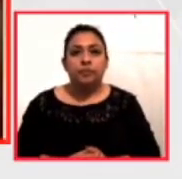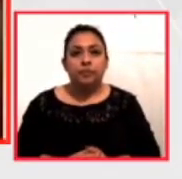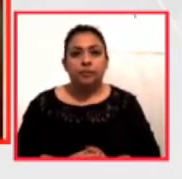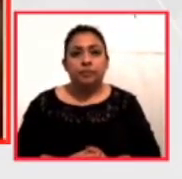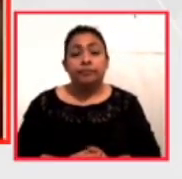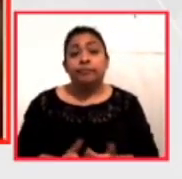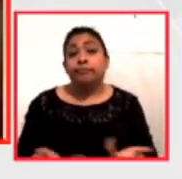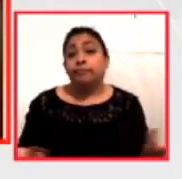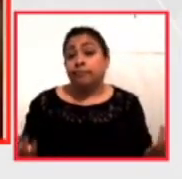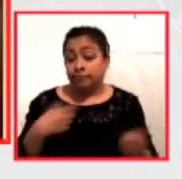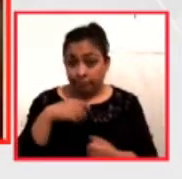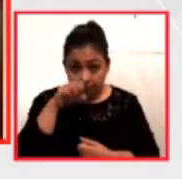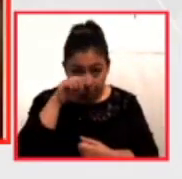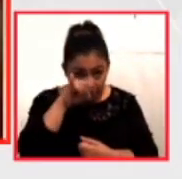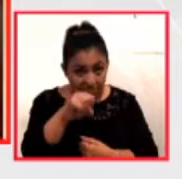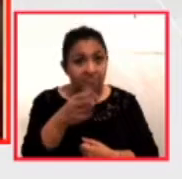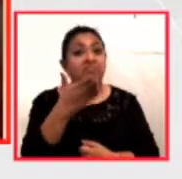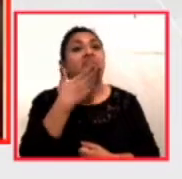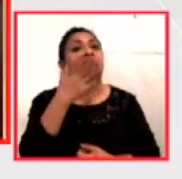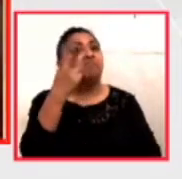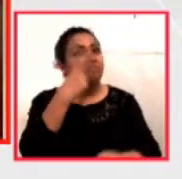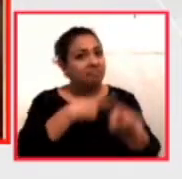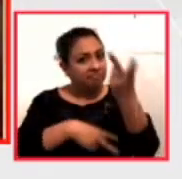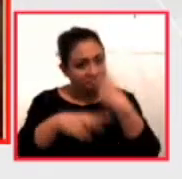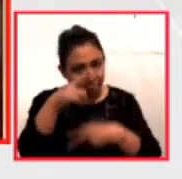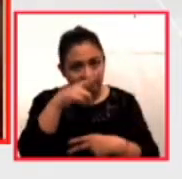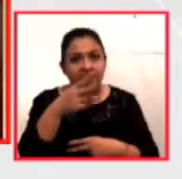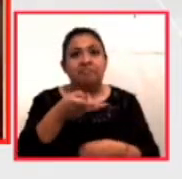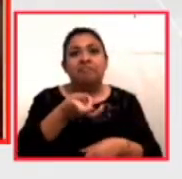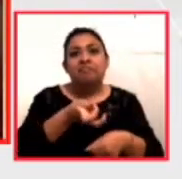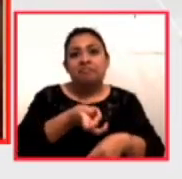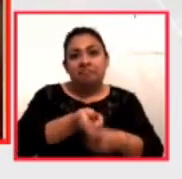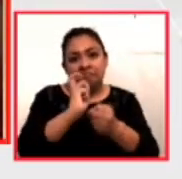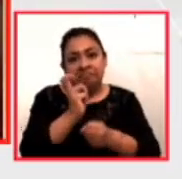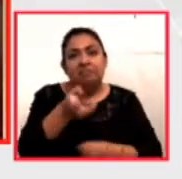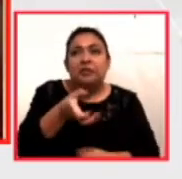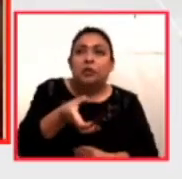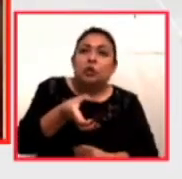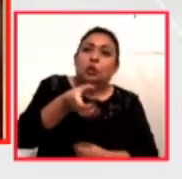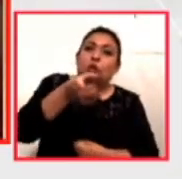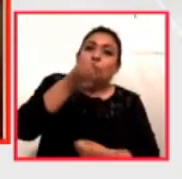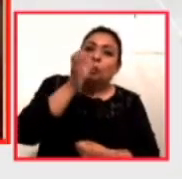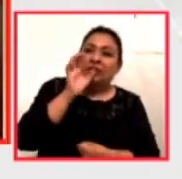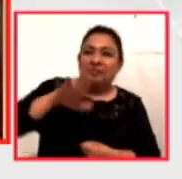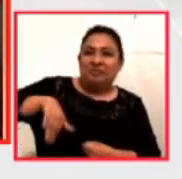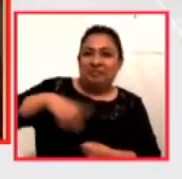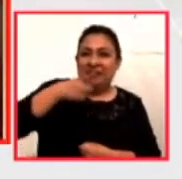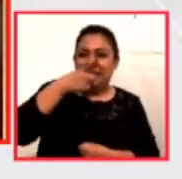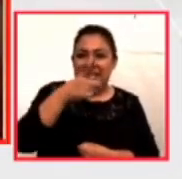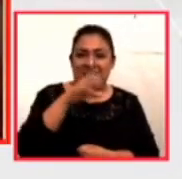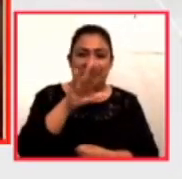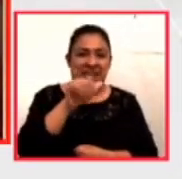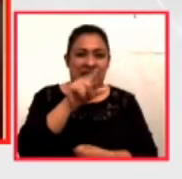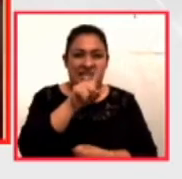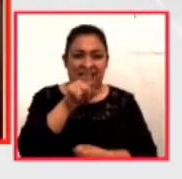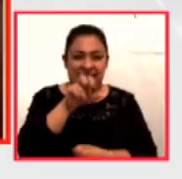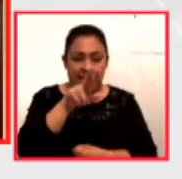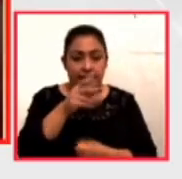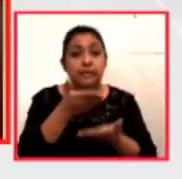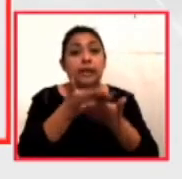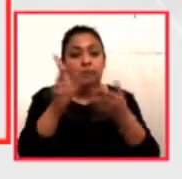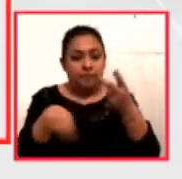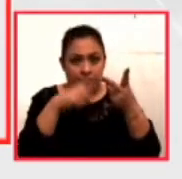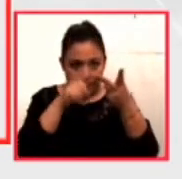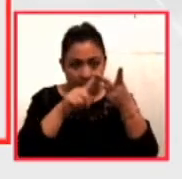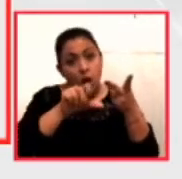Bueno, pues sí será bienvenida esa chela, esa cerveza, como nos acaba de decir Arturo Casares. Y ahora nos vamos a